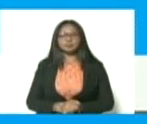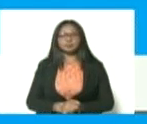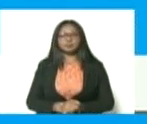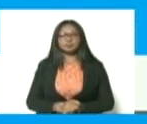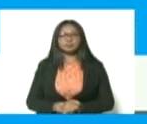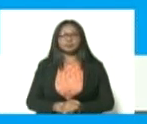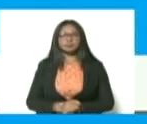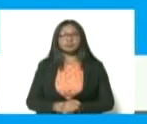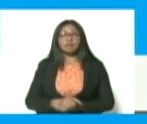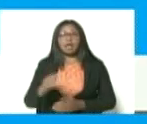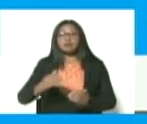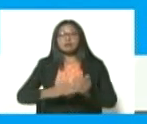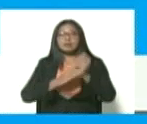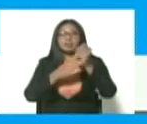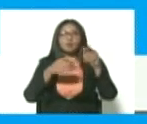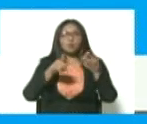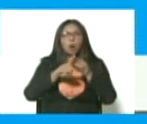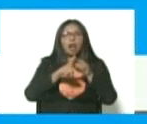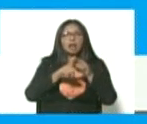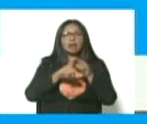dirigida por la Cancillería colombiana